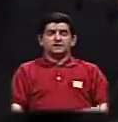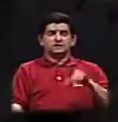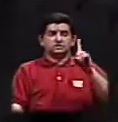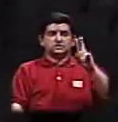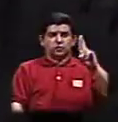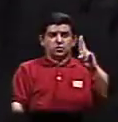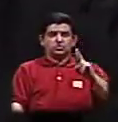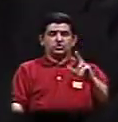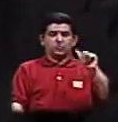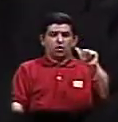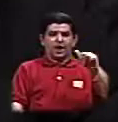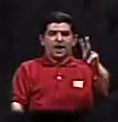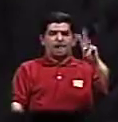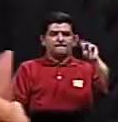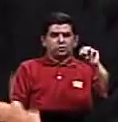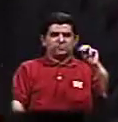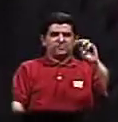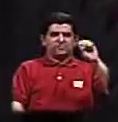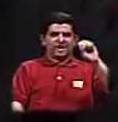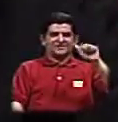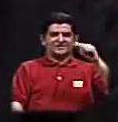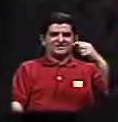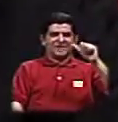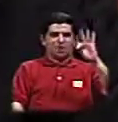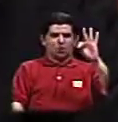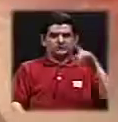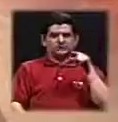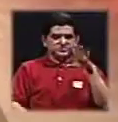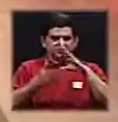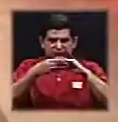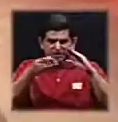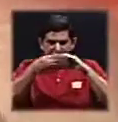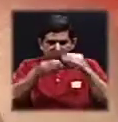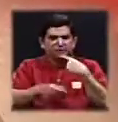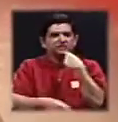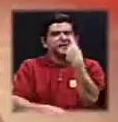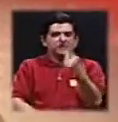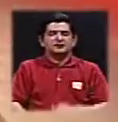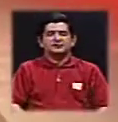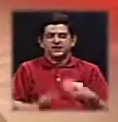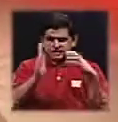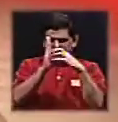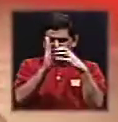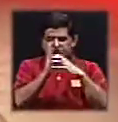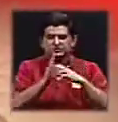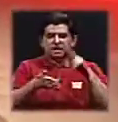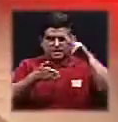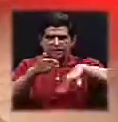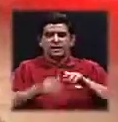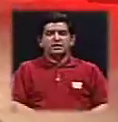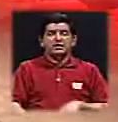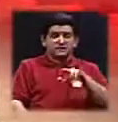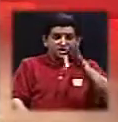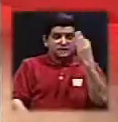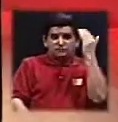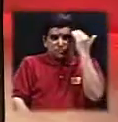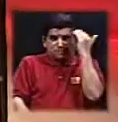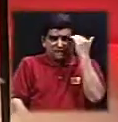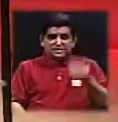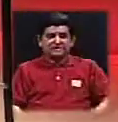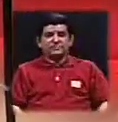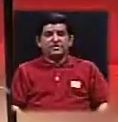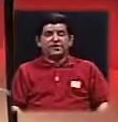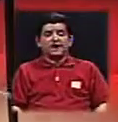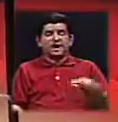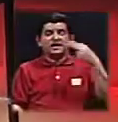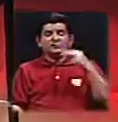Montserrat Zagot, que entre otras cosas, digamos, ha comentado, ha dicho, y lo leo textualmente: en ese sentido, conociendo los antecedentes del